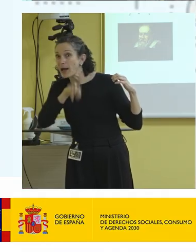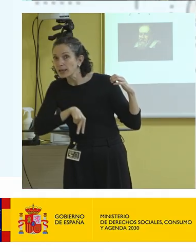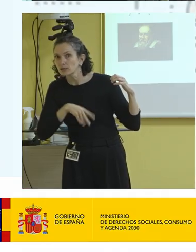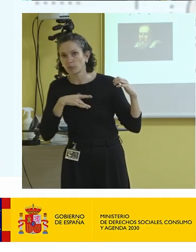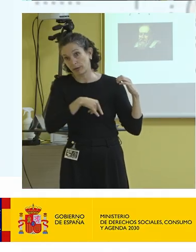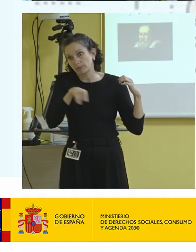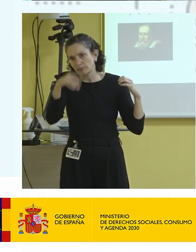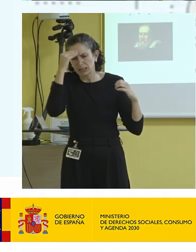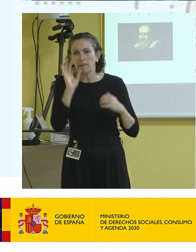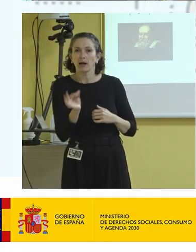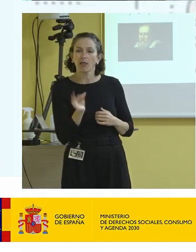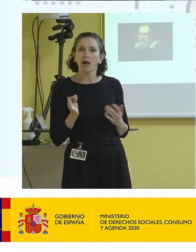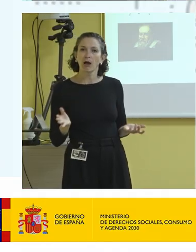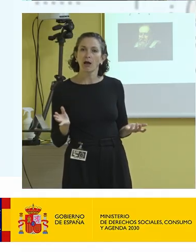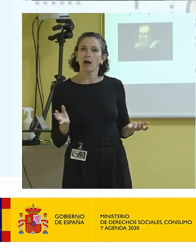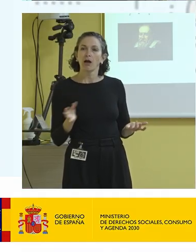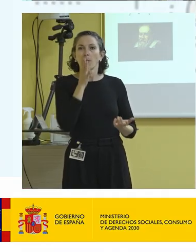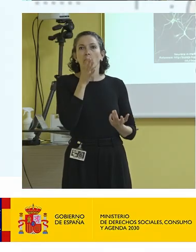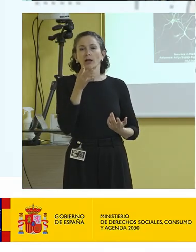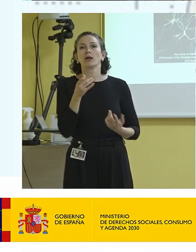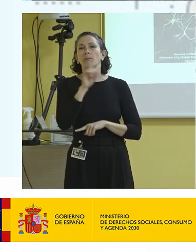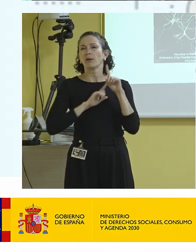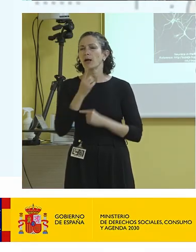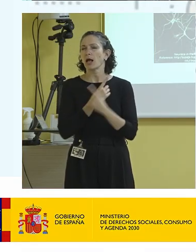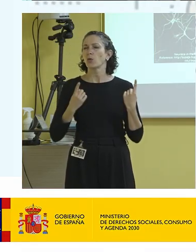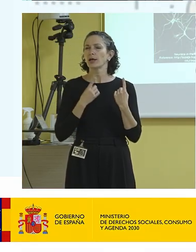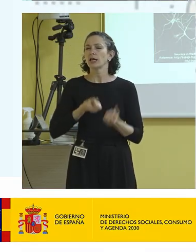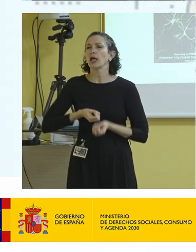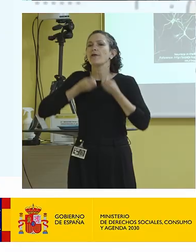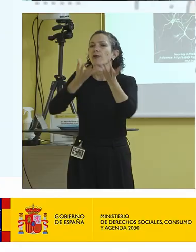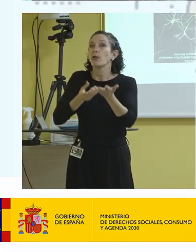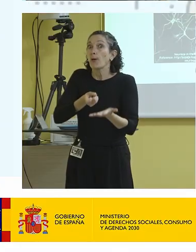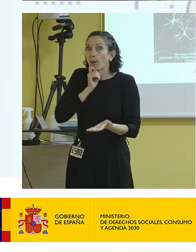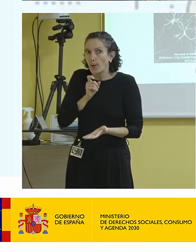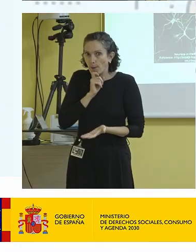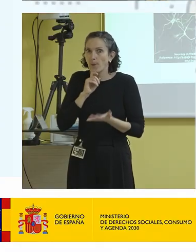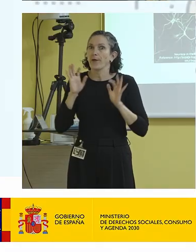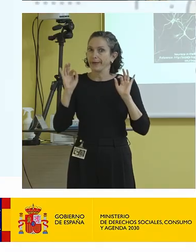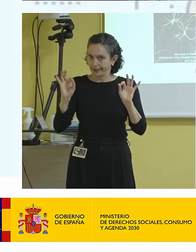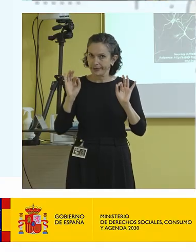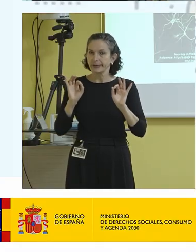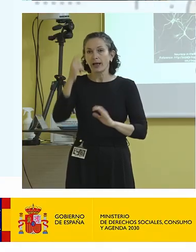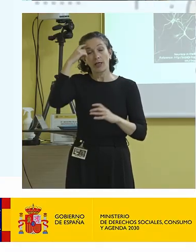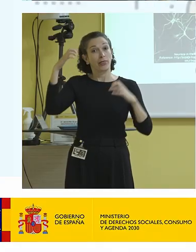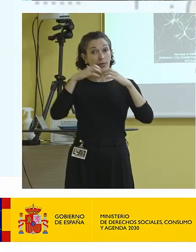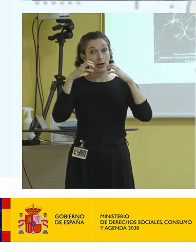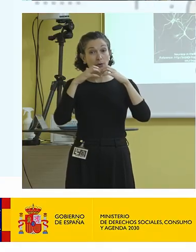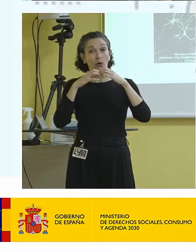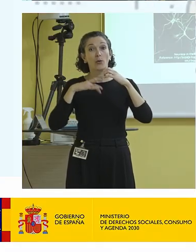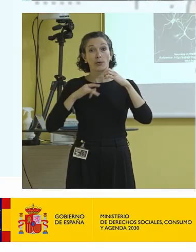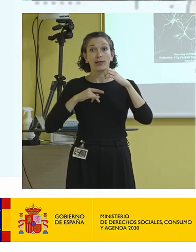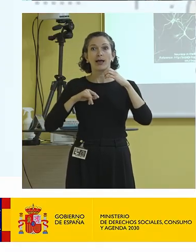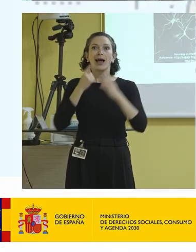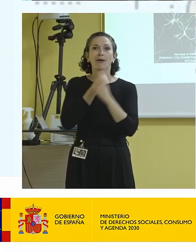lo cree, ¿sabes? Porque obviamente hay algunos problemitas en cómo transmitimos la información. Es cierto que el cerebro puede parecerse en algunos puntos